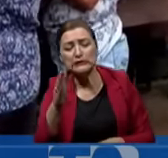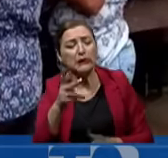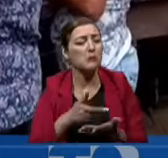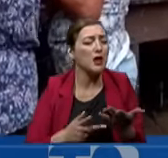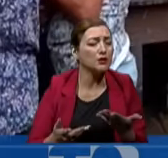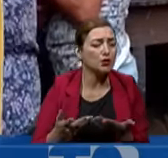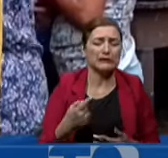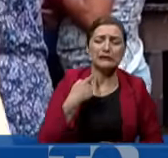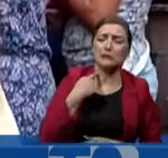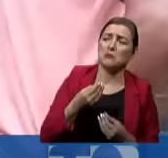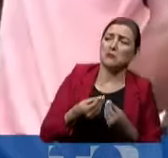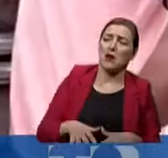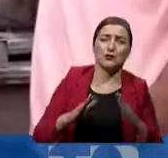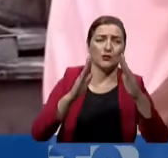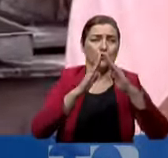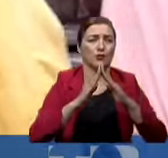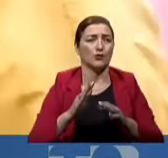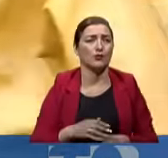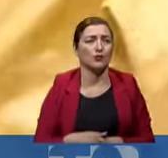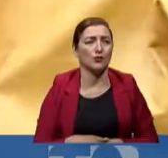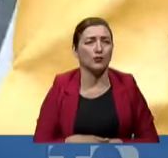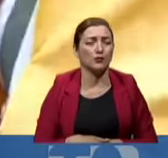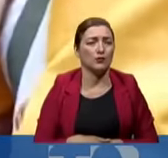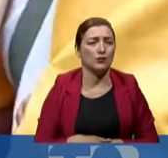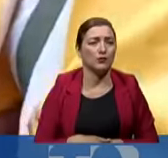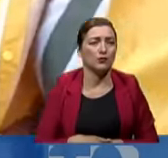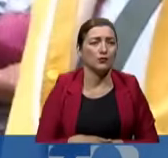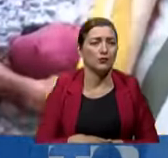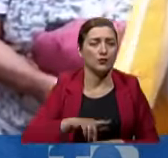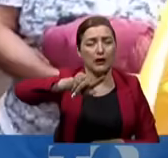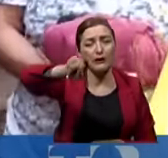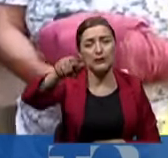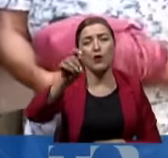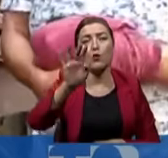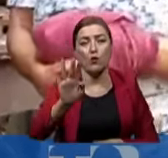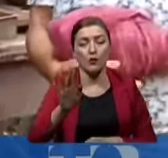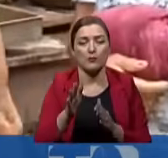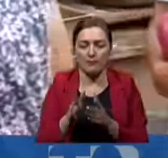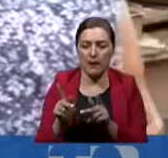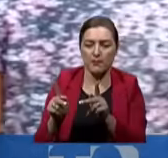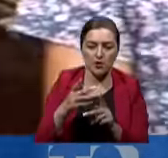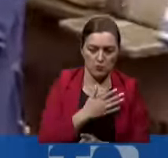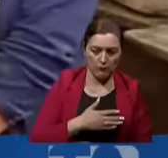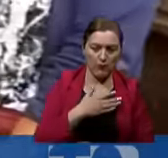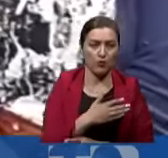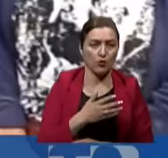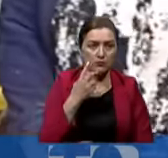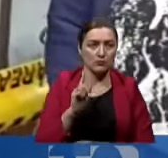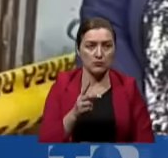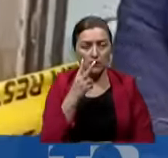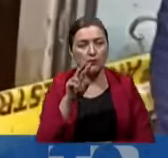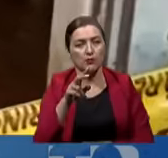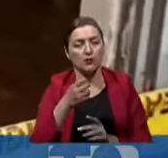vivienda, como podemos observar. Si nos regalan un pasito, por favor, estamos en vivo y en directo para Teleamazonas. Esta es la situación como se observa en